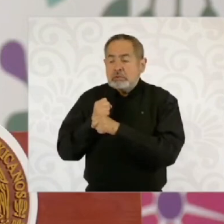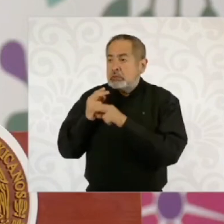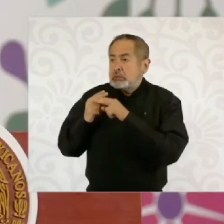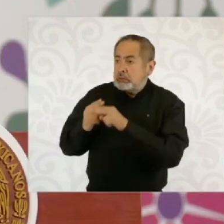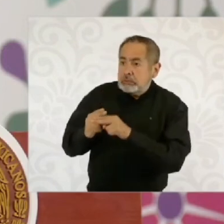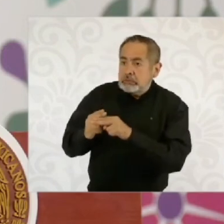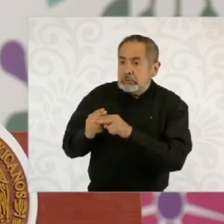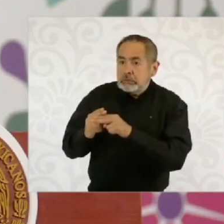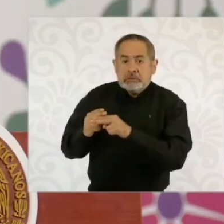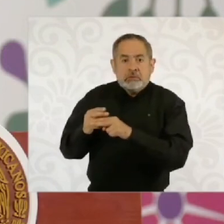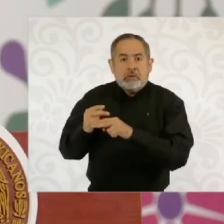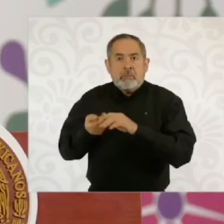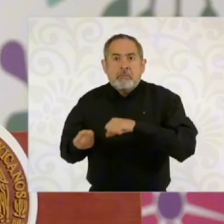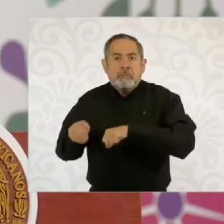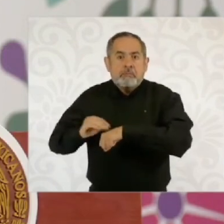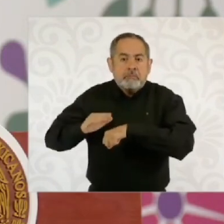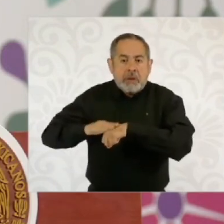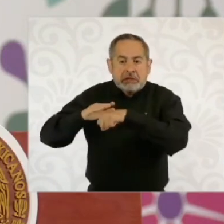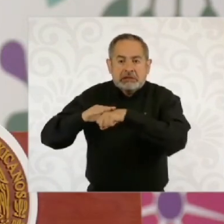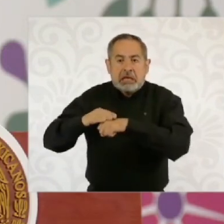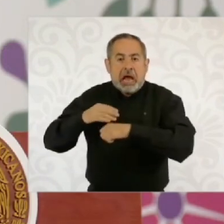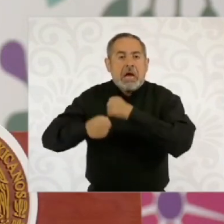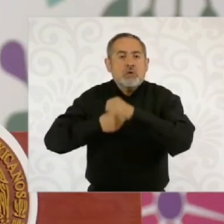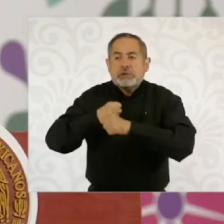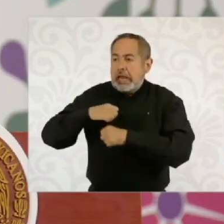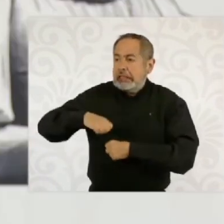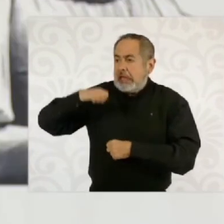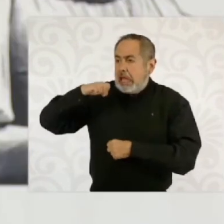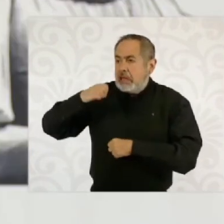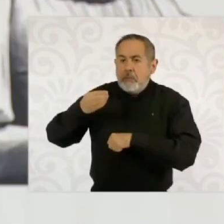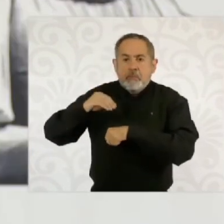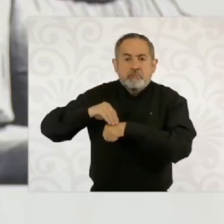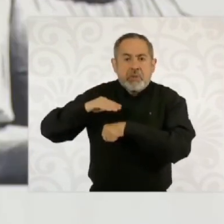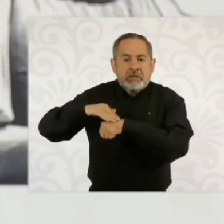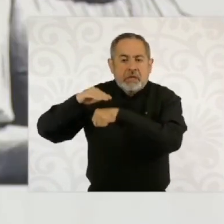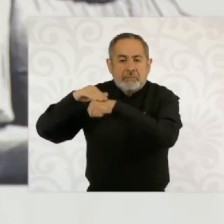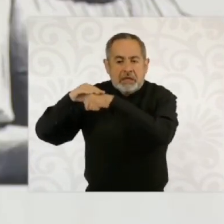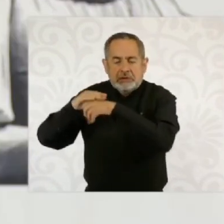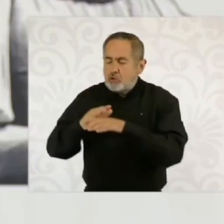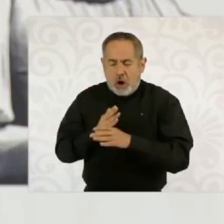o cada 2 años aumentaba la edad de jubilación. Ahora no solo se